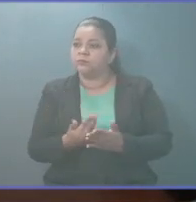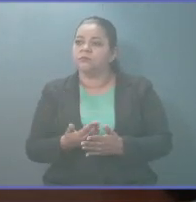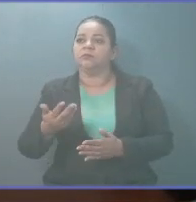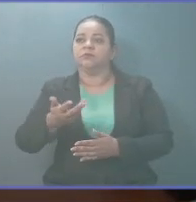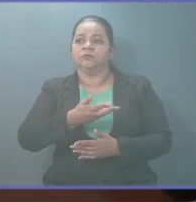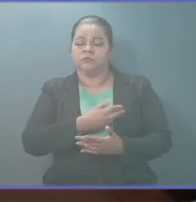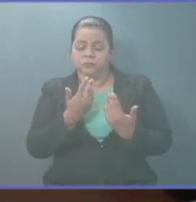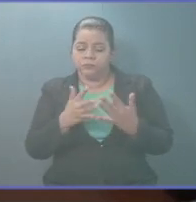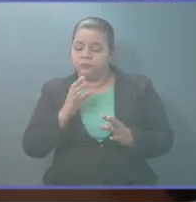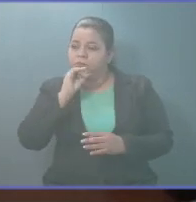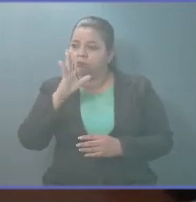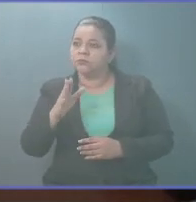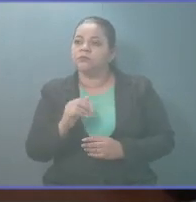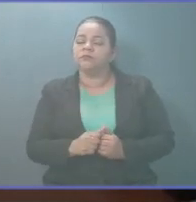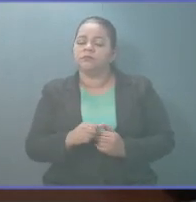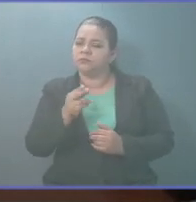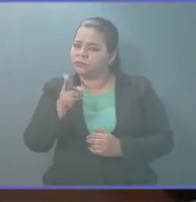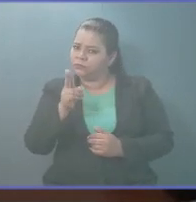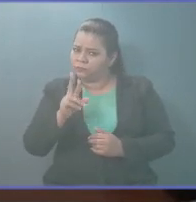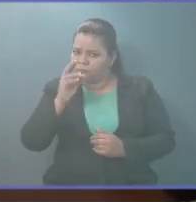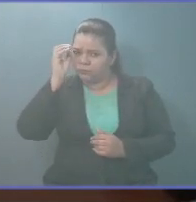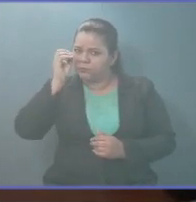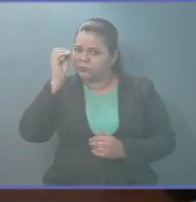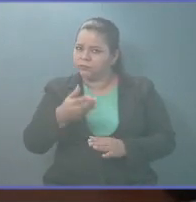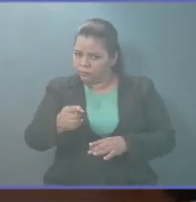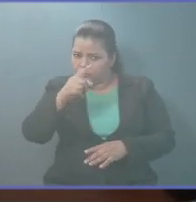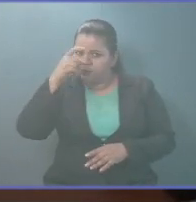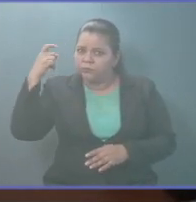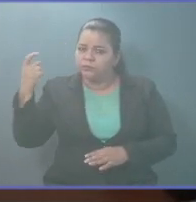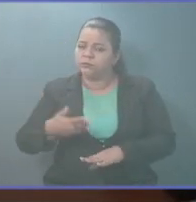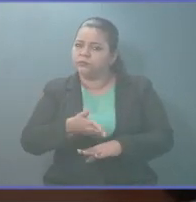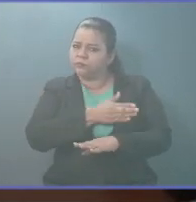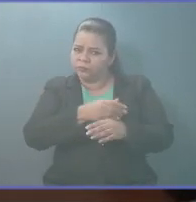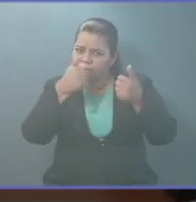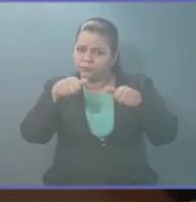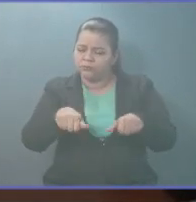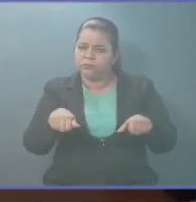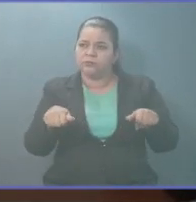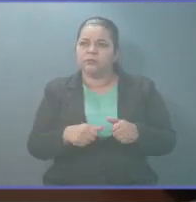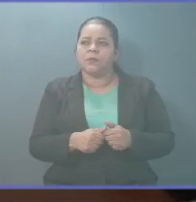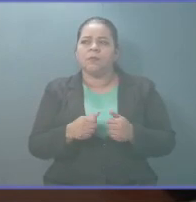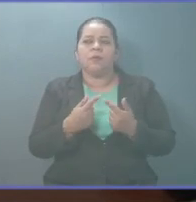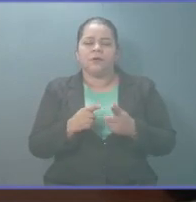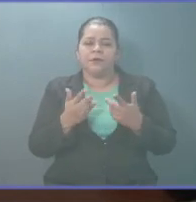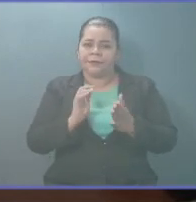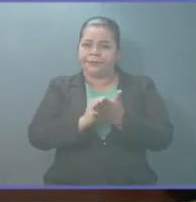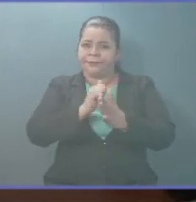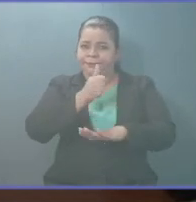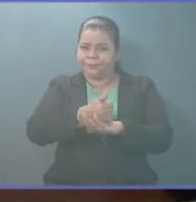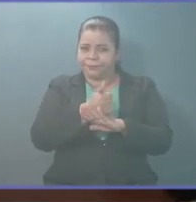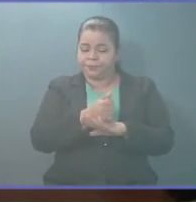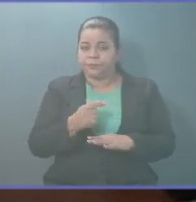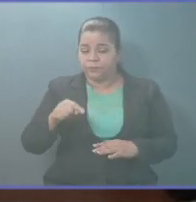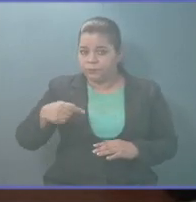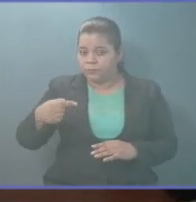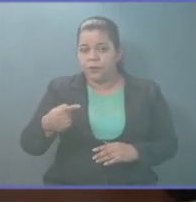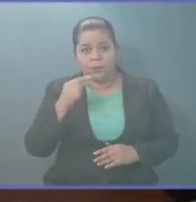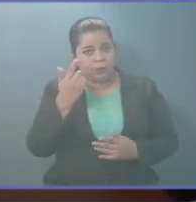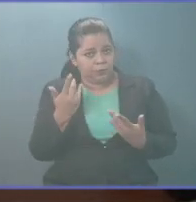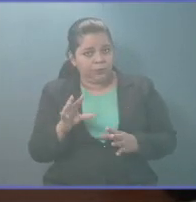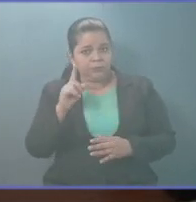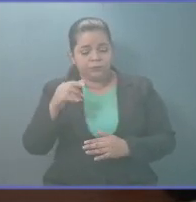estamos hablando como un incentivo. Si se recuerdan, en la parte cuando aprobamos el tema de los incentivos, se estableció que cuando hay un proceso